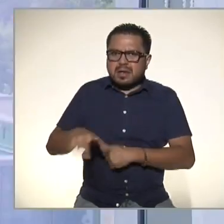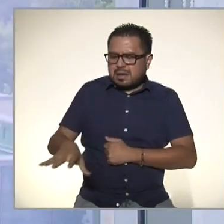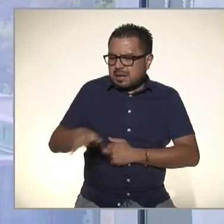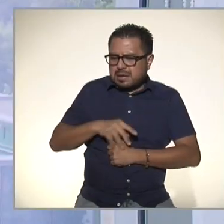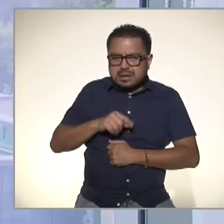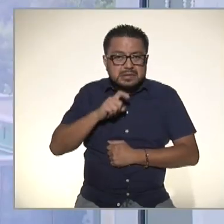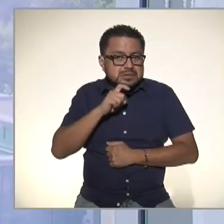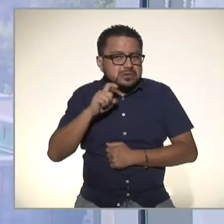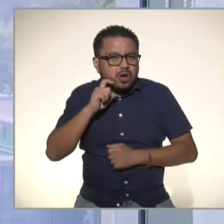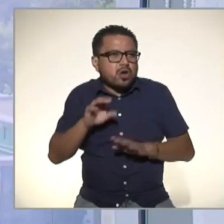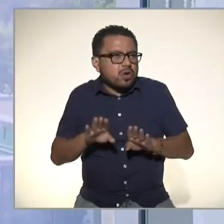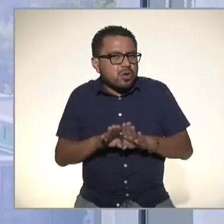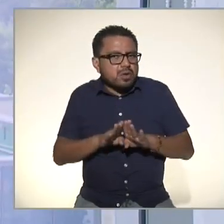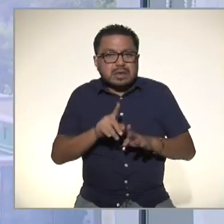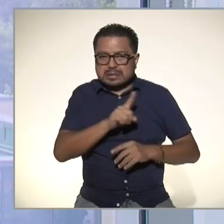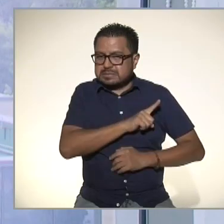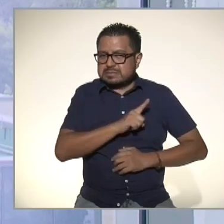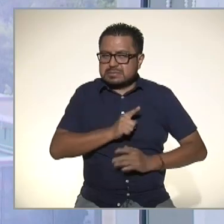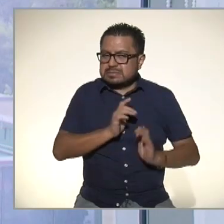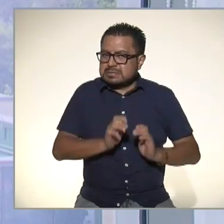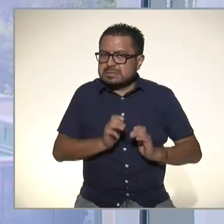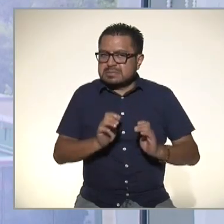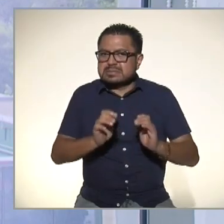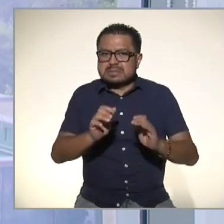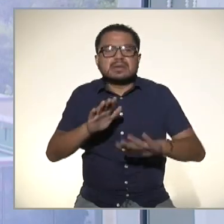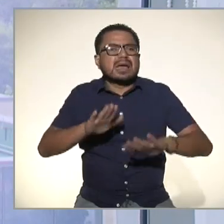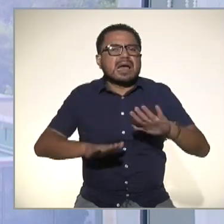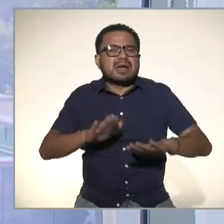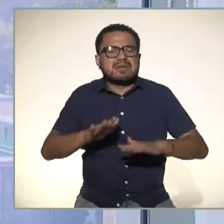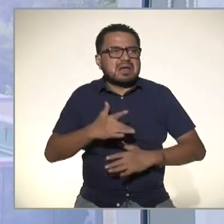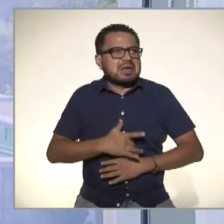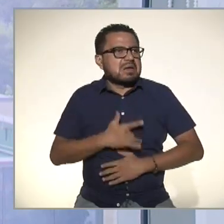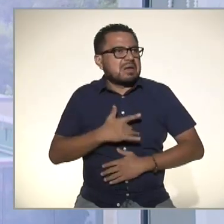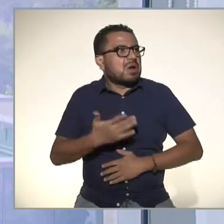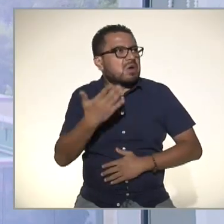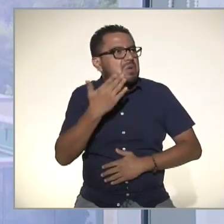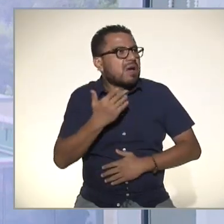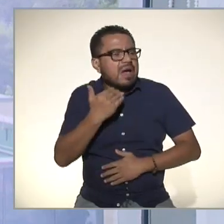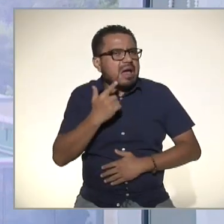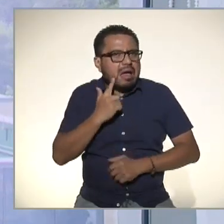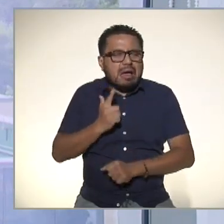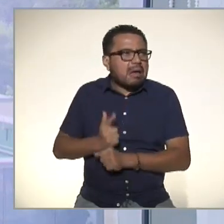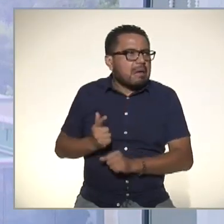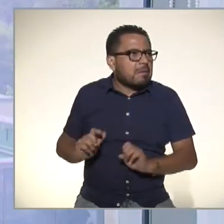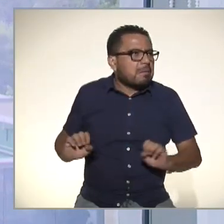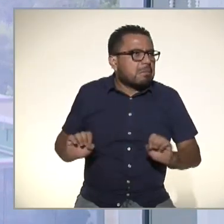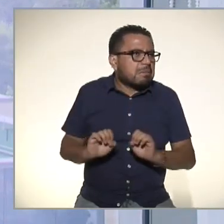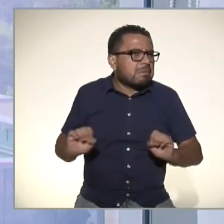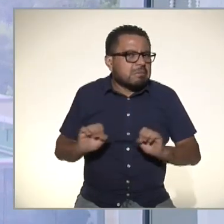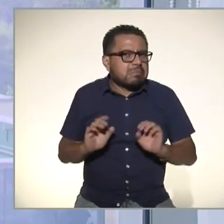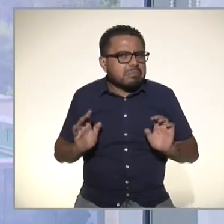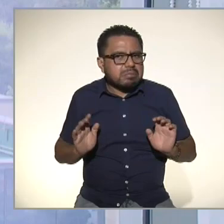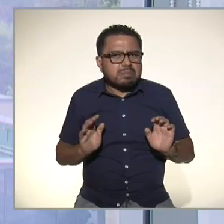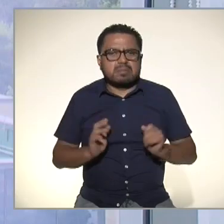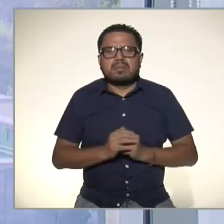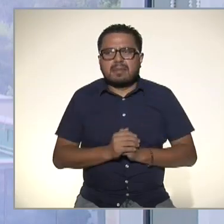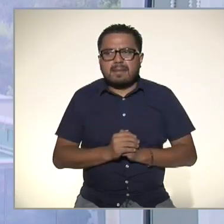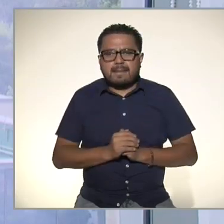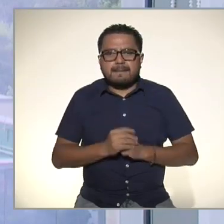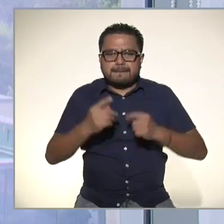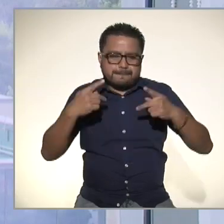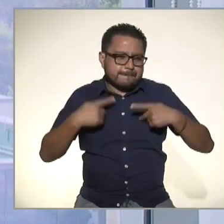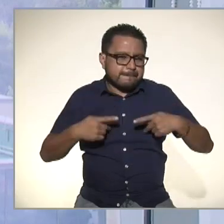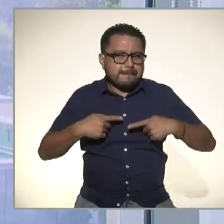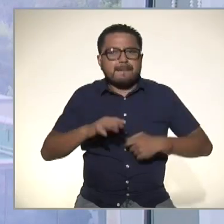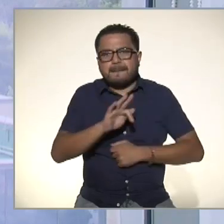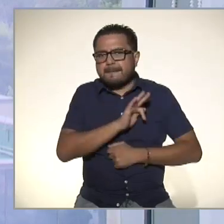sexual? Hay que tener mucho cuidado porque a veces puede ser asintomática. Esto quiere decir que no se ve o no pueden tener ninguna lesión. Entonces la persona